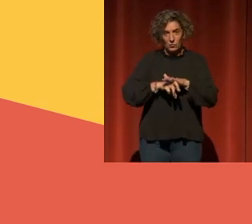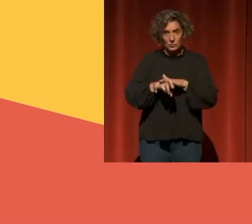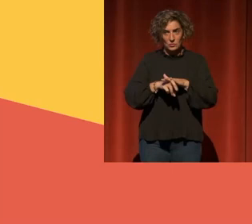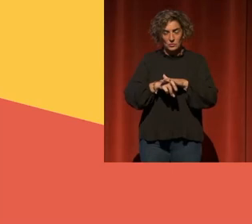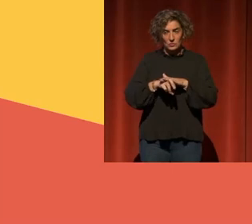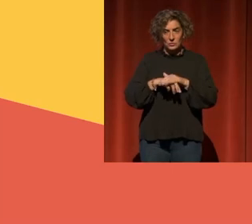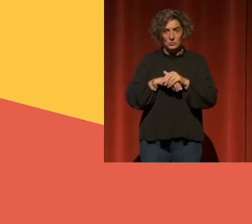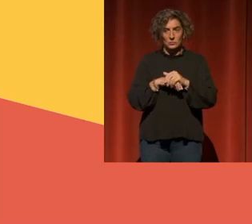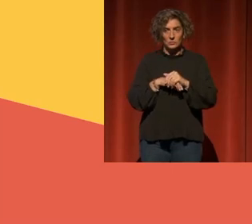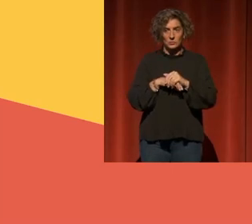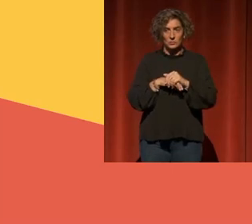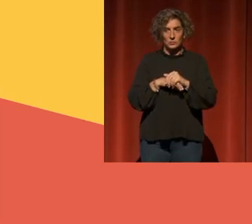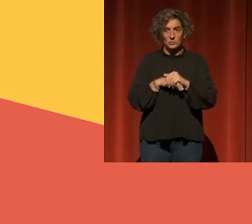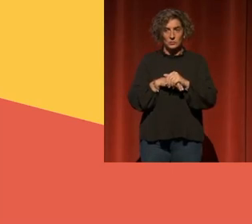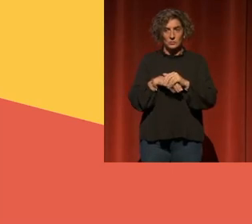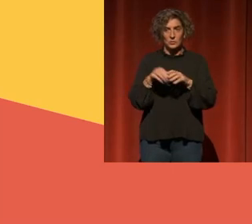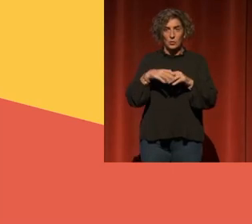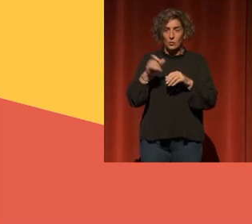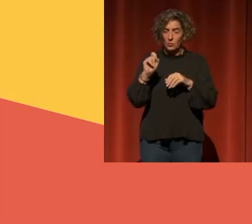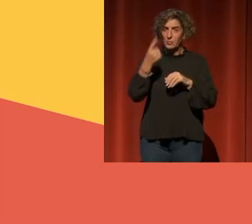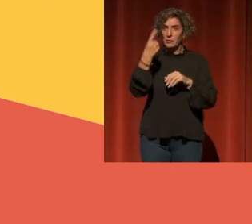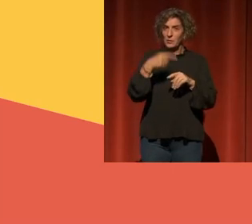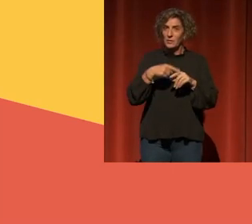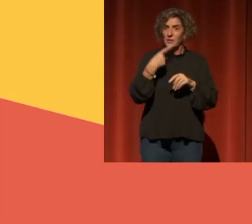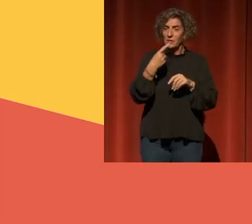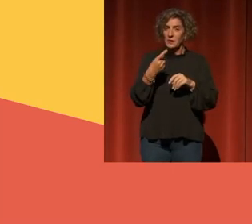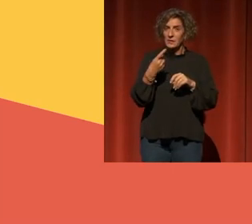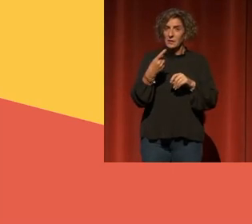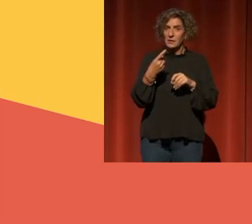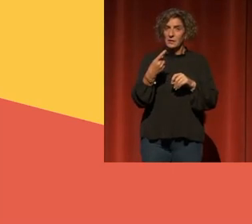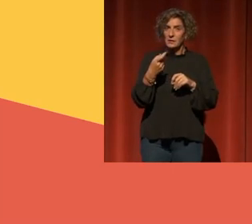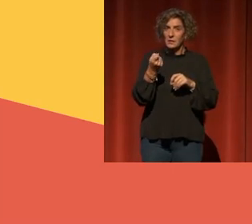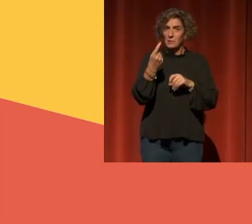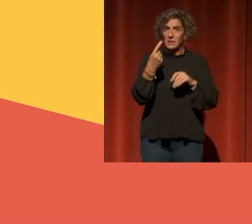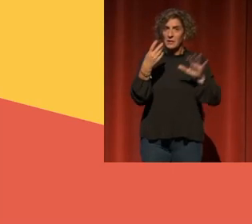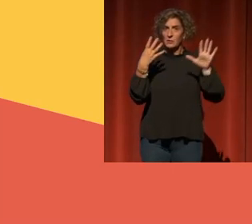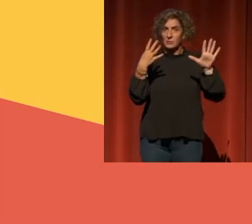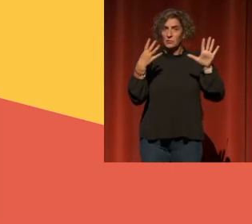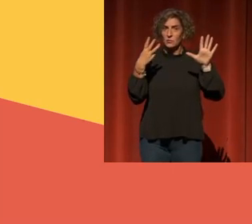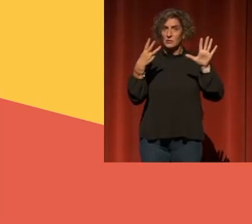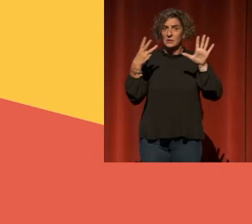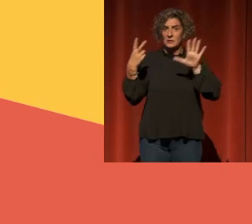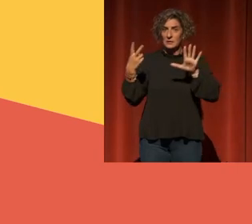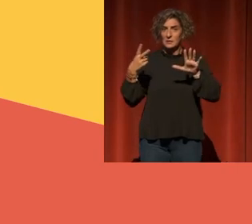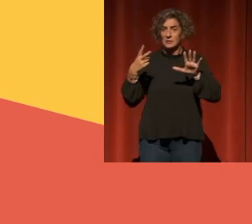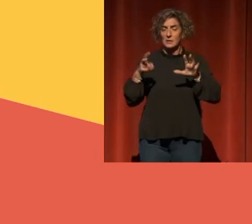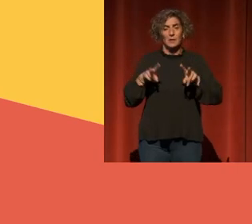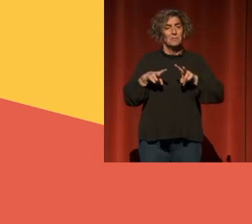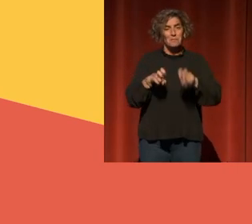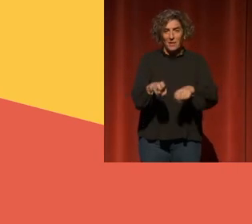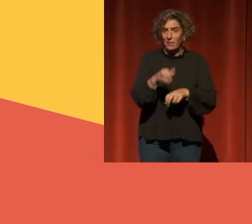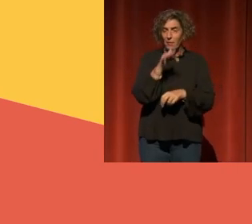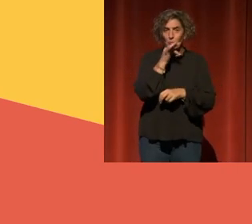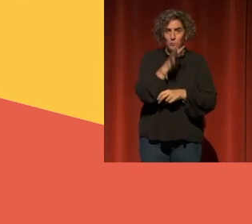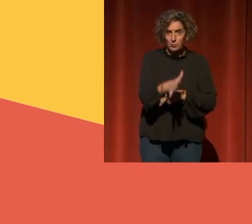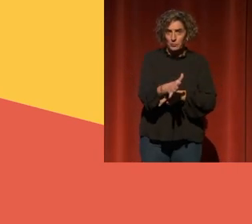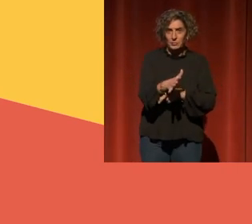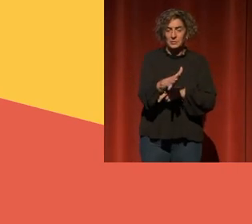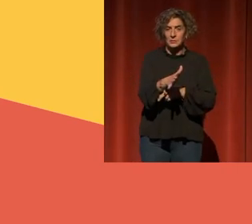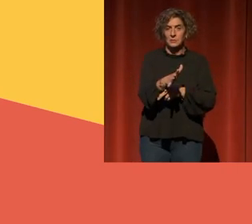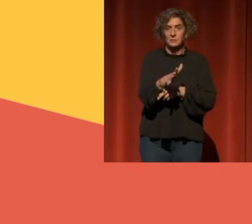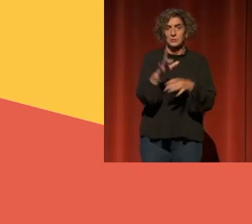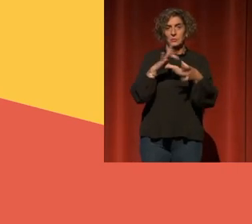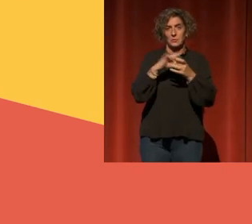de pinceladas en primer lugar eh que en el año 1987 arranca el compromiso de la Unión Europea con la